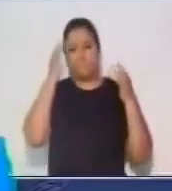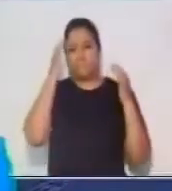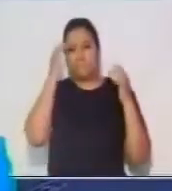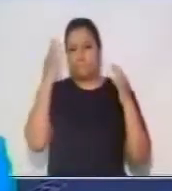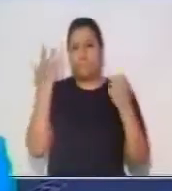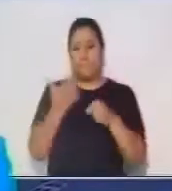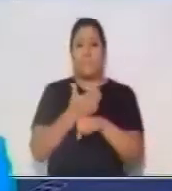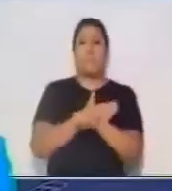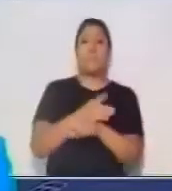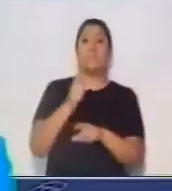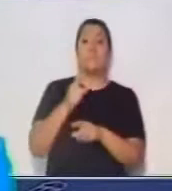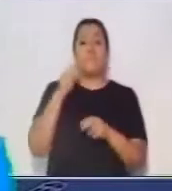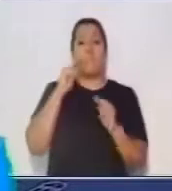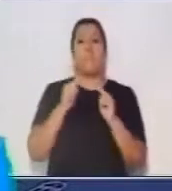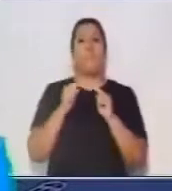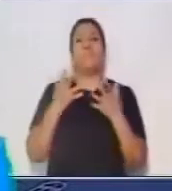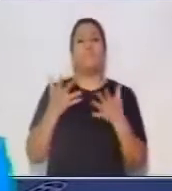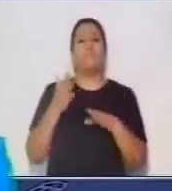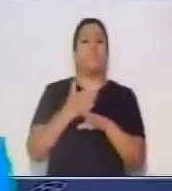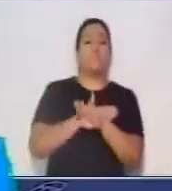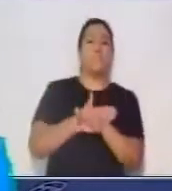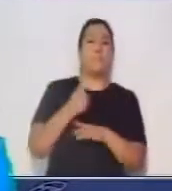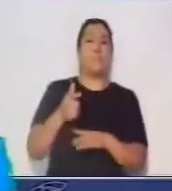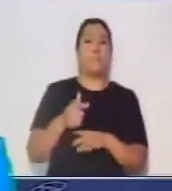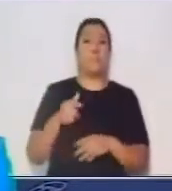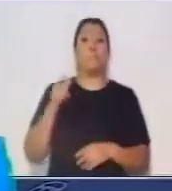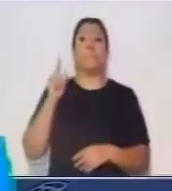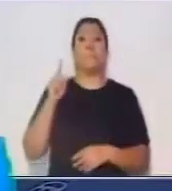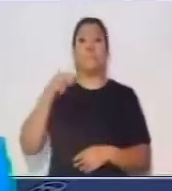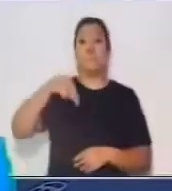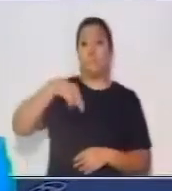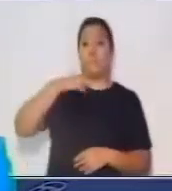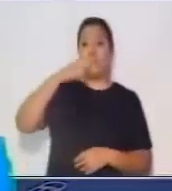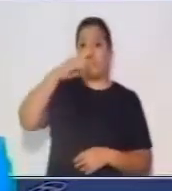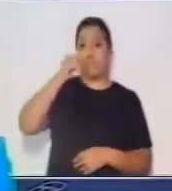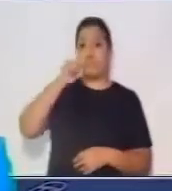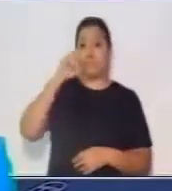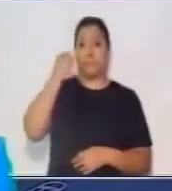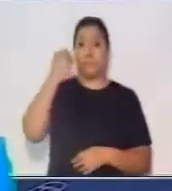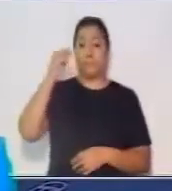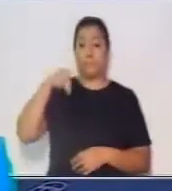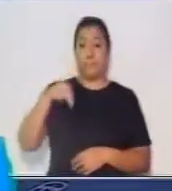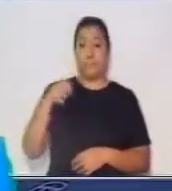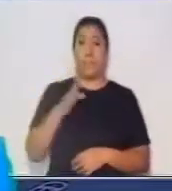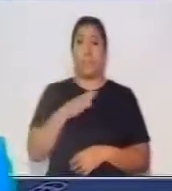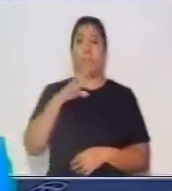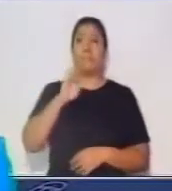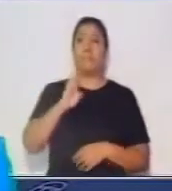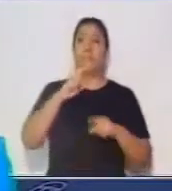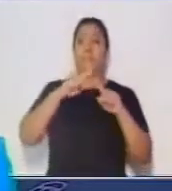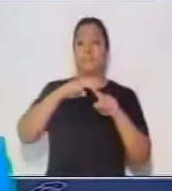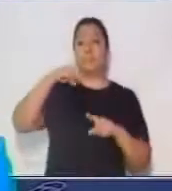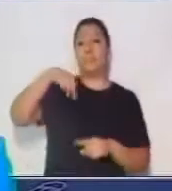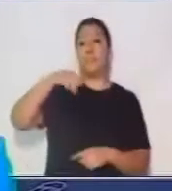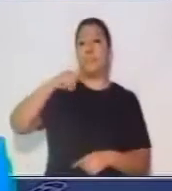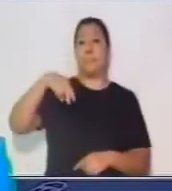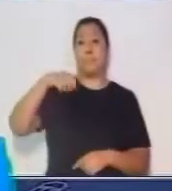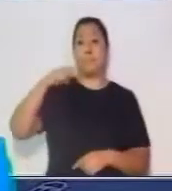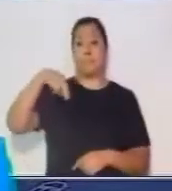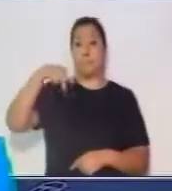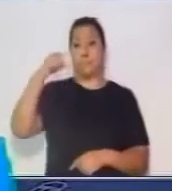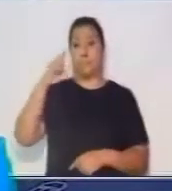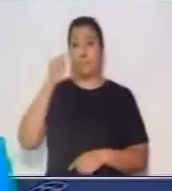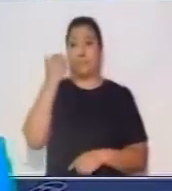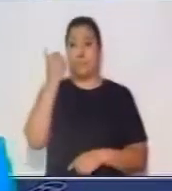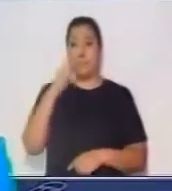nuevo sábile con sábila y aceite de argán, oro líquido para tu cabello. Aceite de argán, el que está de moda en los salones de belleza. Ajá. Pero solo está disponible en productos